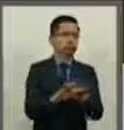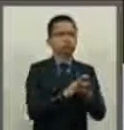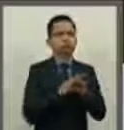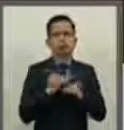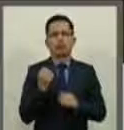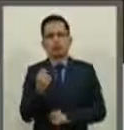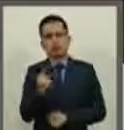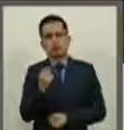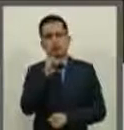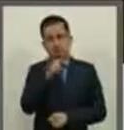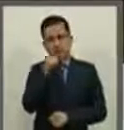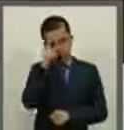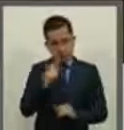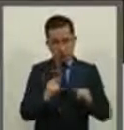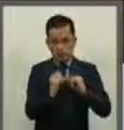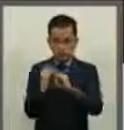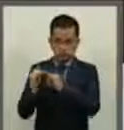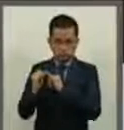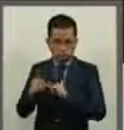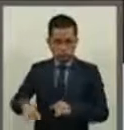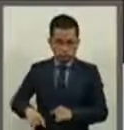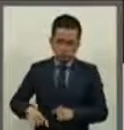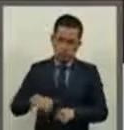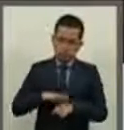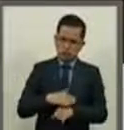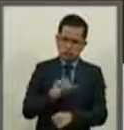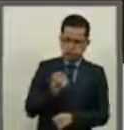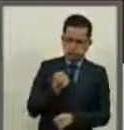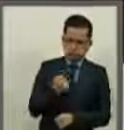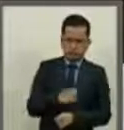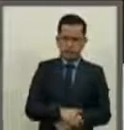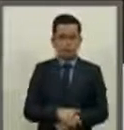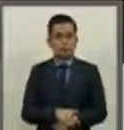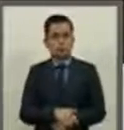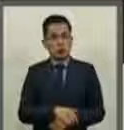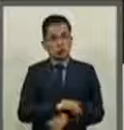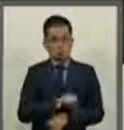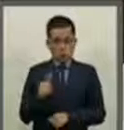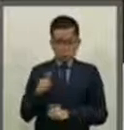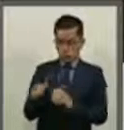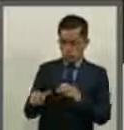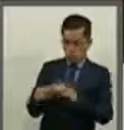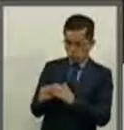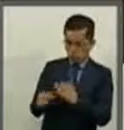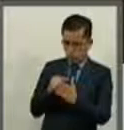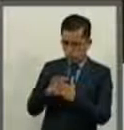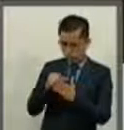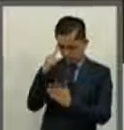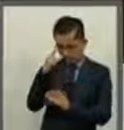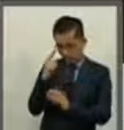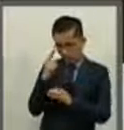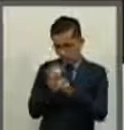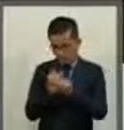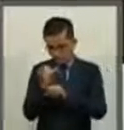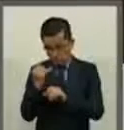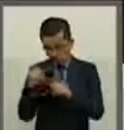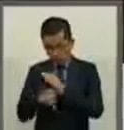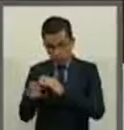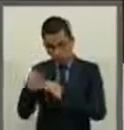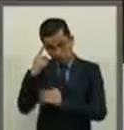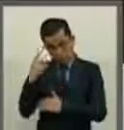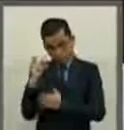las instituciones del gobierno. Nunca más un centro de inteligencia para servir